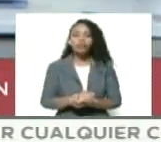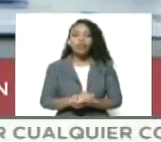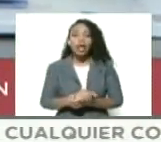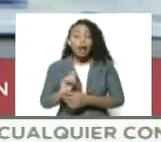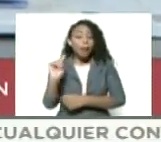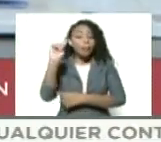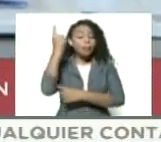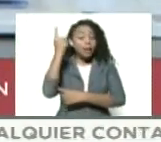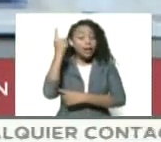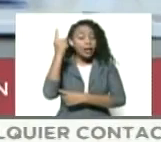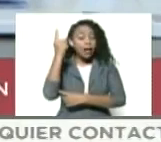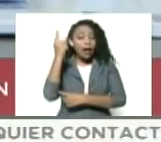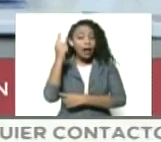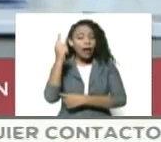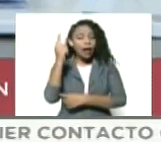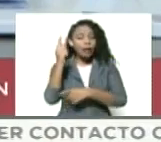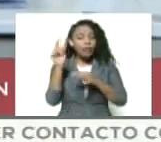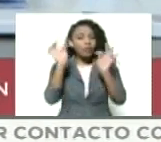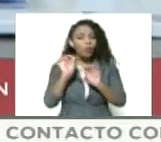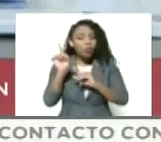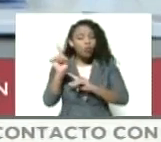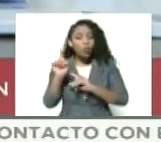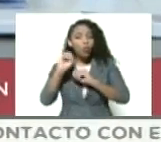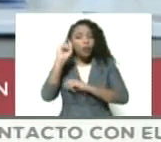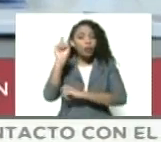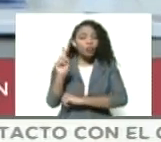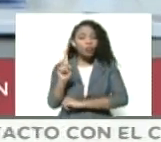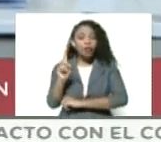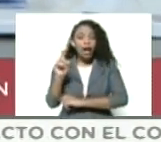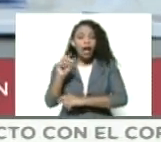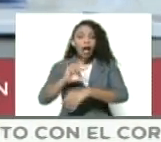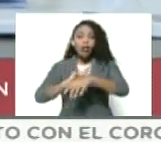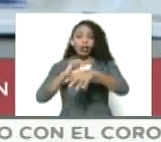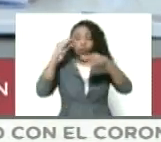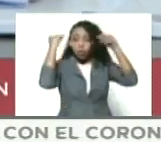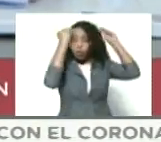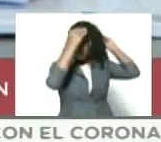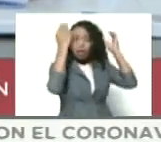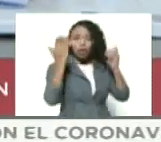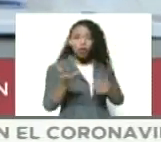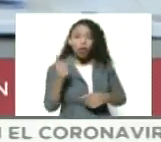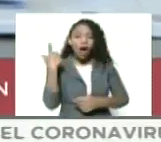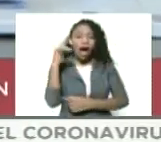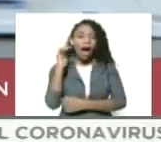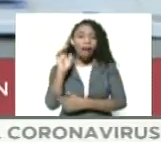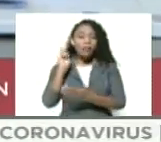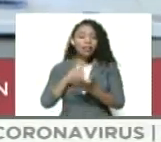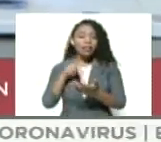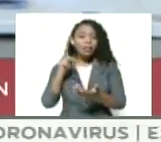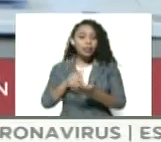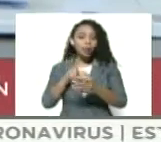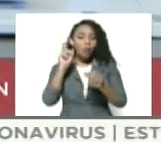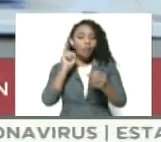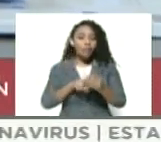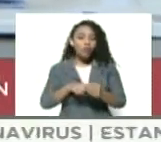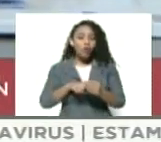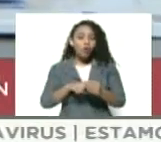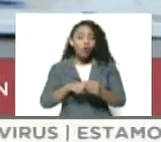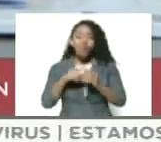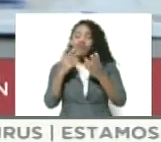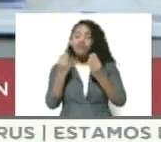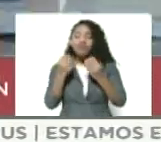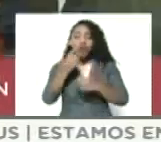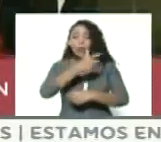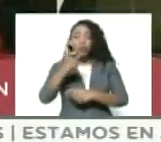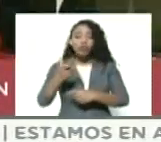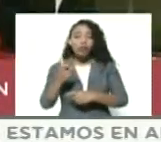pregunta, José Gregorio Hernández hoy por hoy registra presencia de devotos